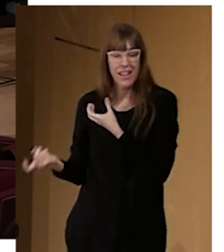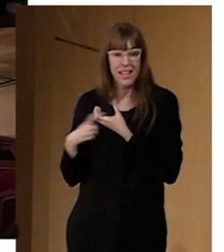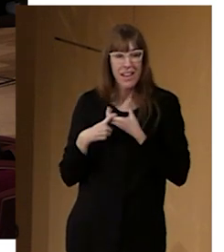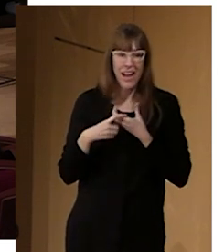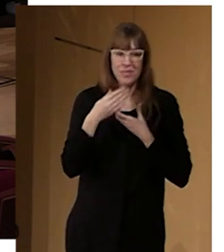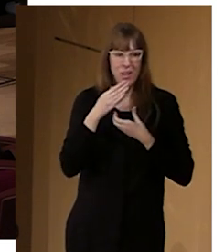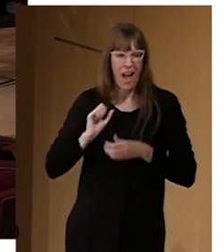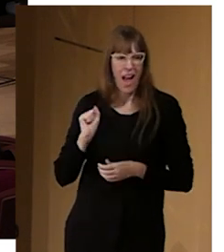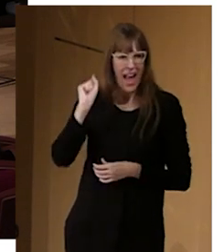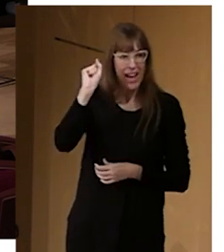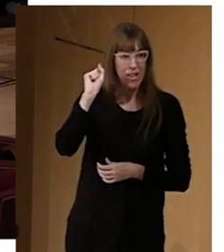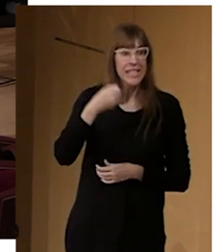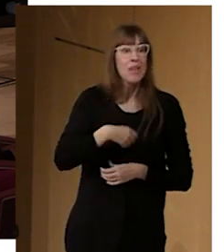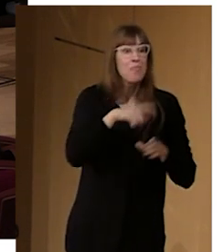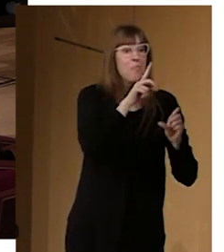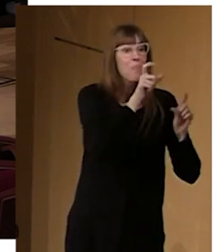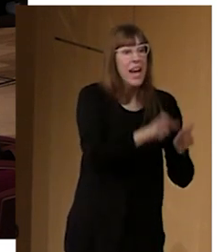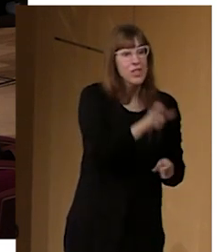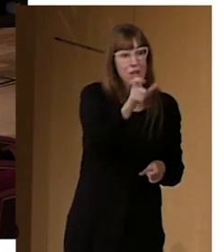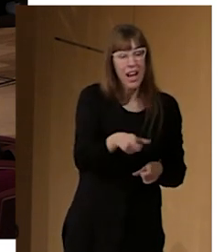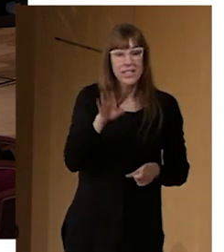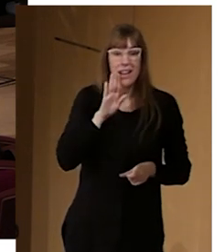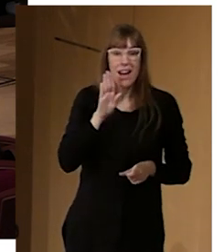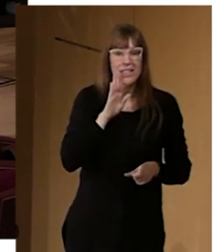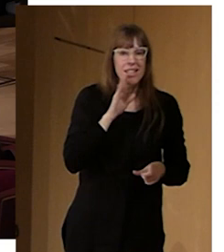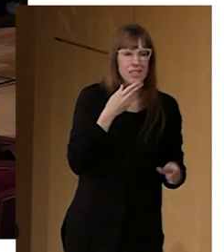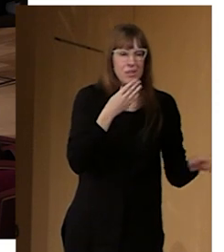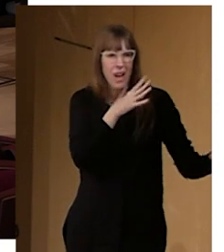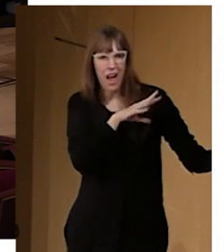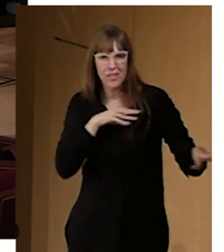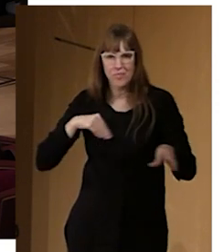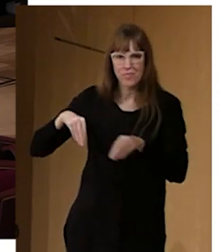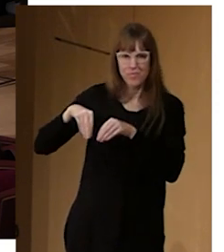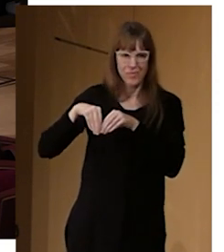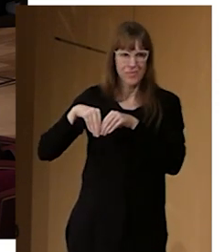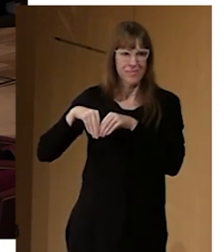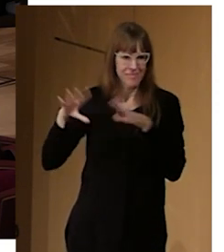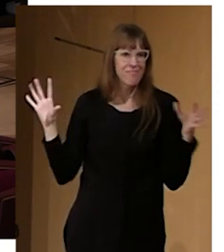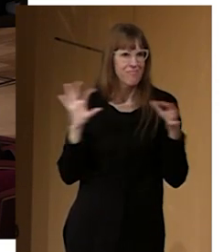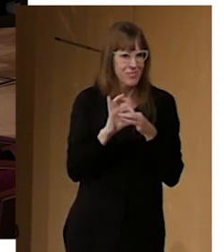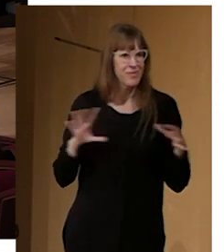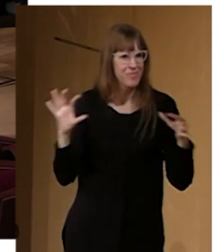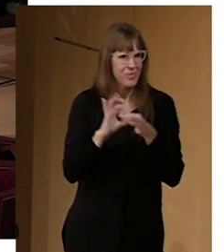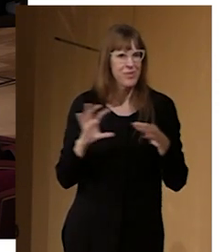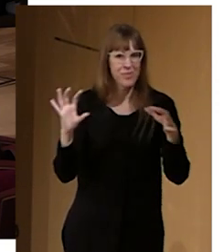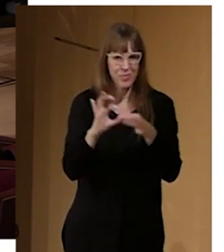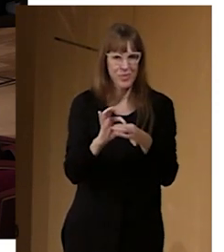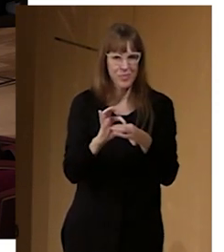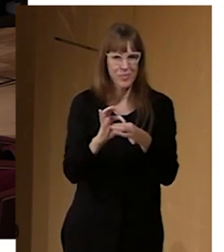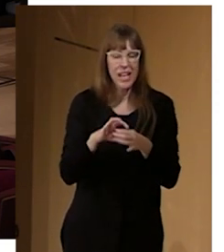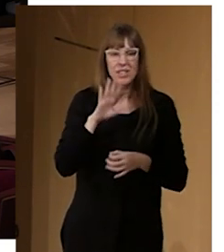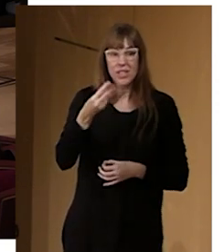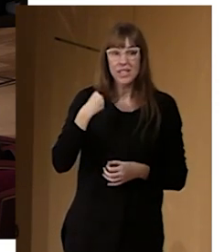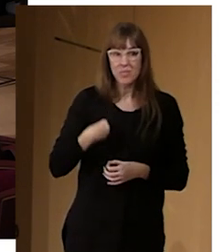reflejados en esos personajes eh También en ese espacio de normalización y de seguridad que es el entorno del museo y de la actividad que estamos